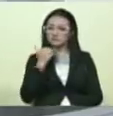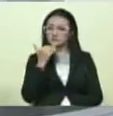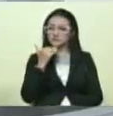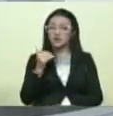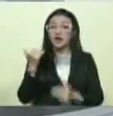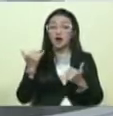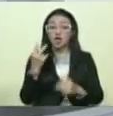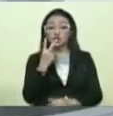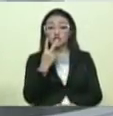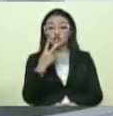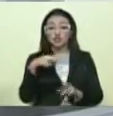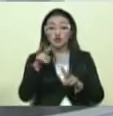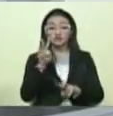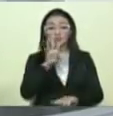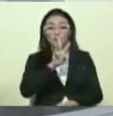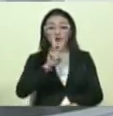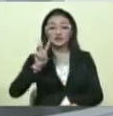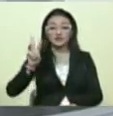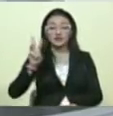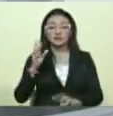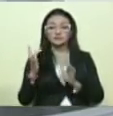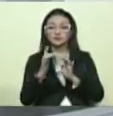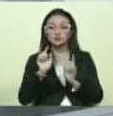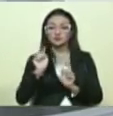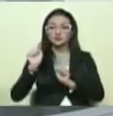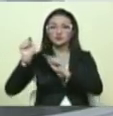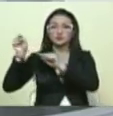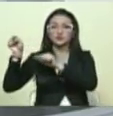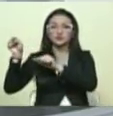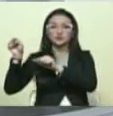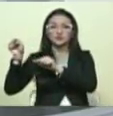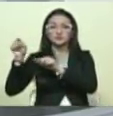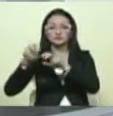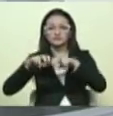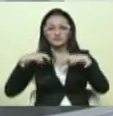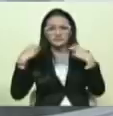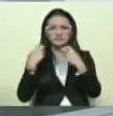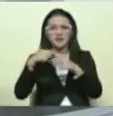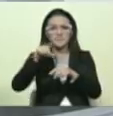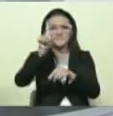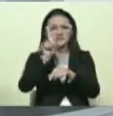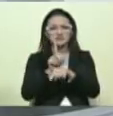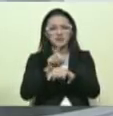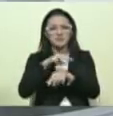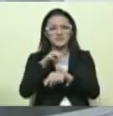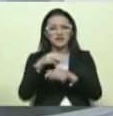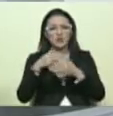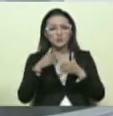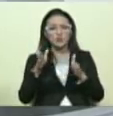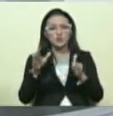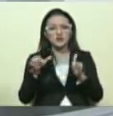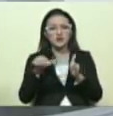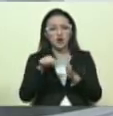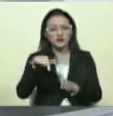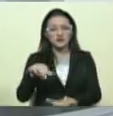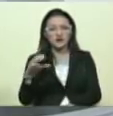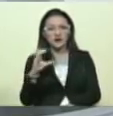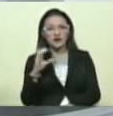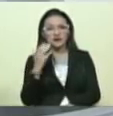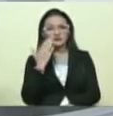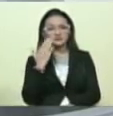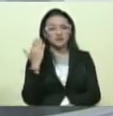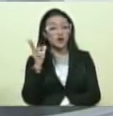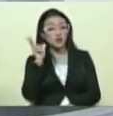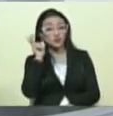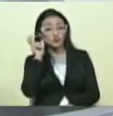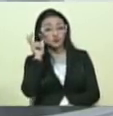Ahora, 12:43 minutos de la tarde, en vivo y directo, nos trasladamos al auditorio de la sede principal del Ministerio Público aquí en nuestra ciudad capital. Ahí vamos a escuchar